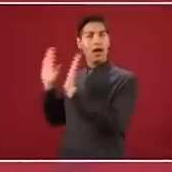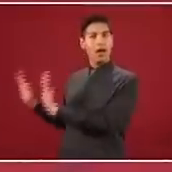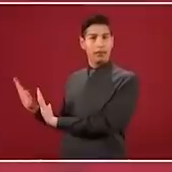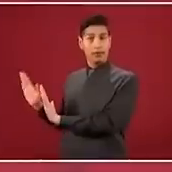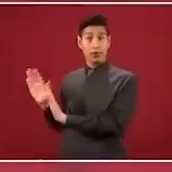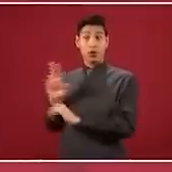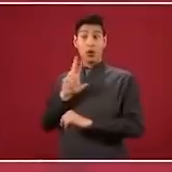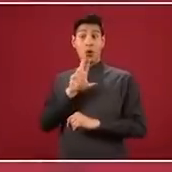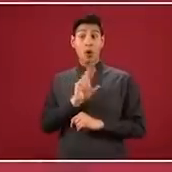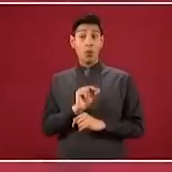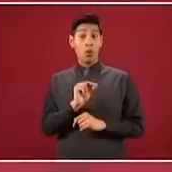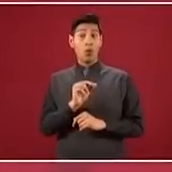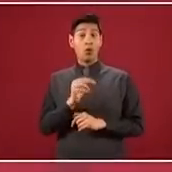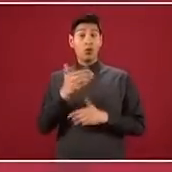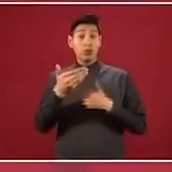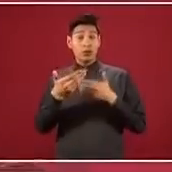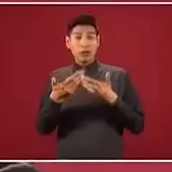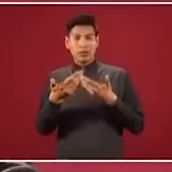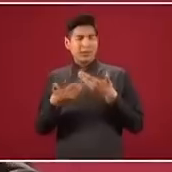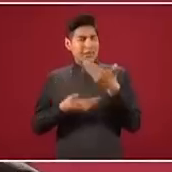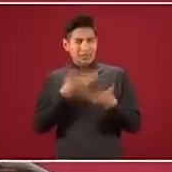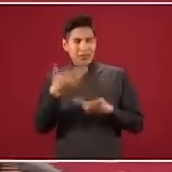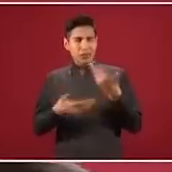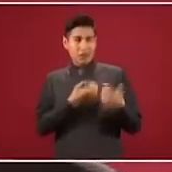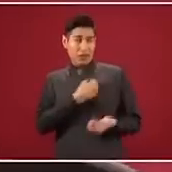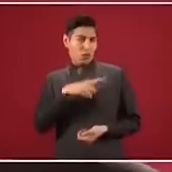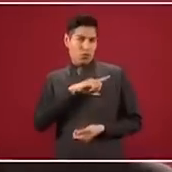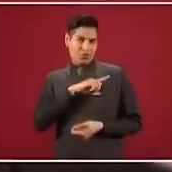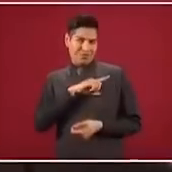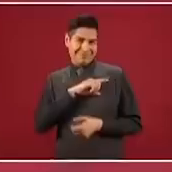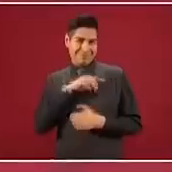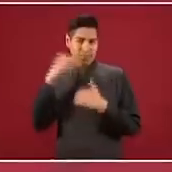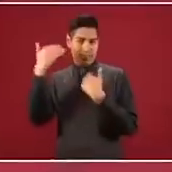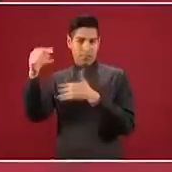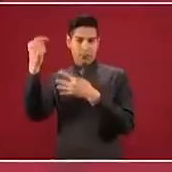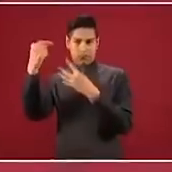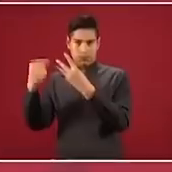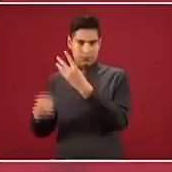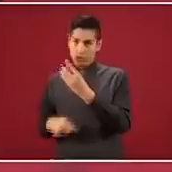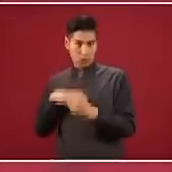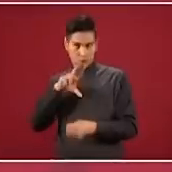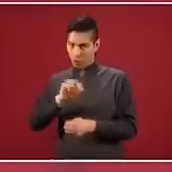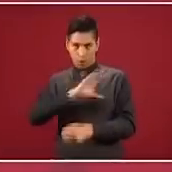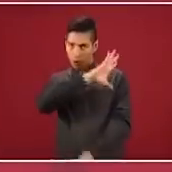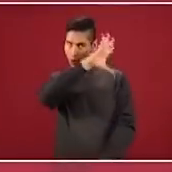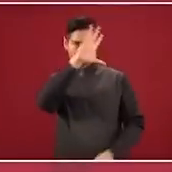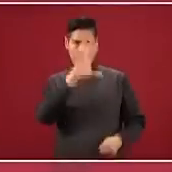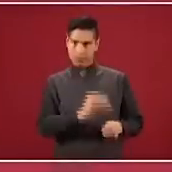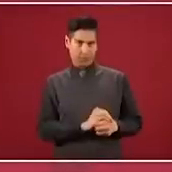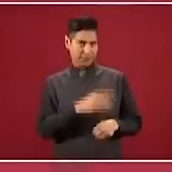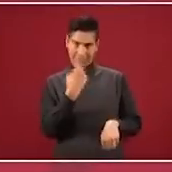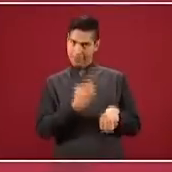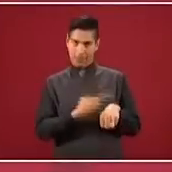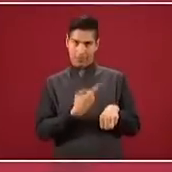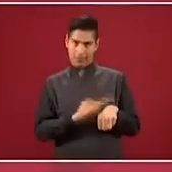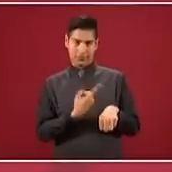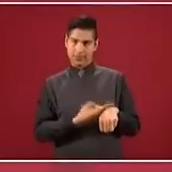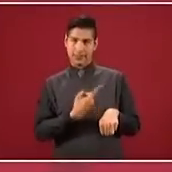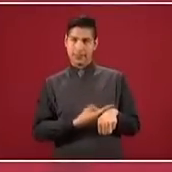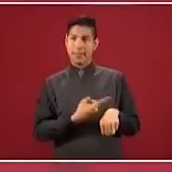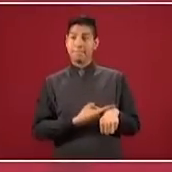de servicios de salud. Van a ser todas las enfermedades. Y esto es importante también porque detrás de las